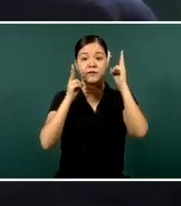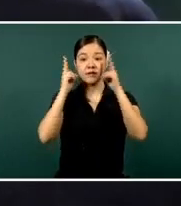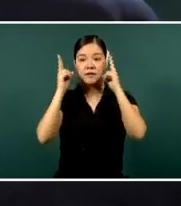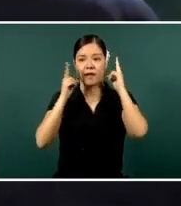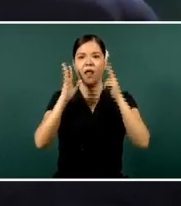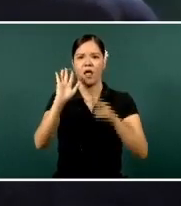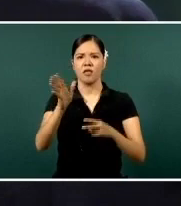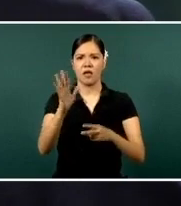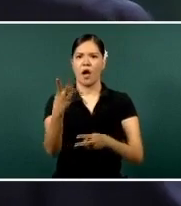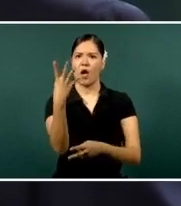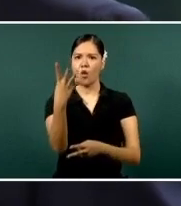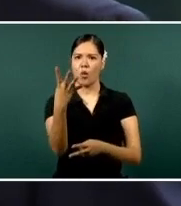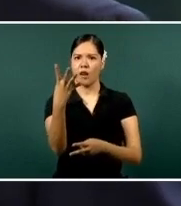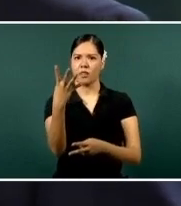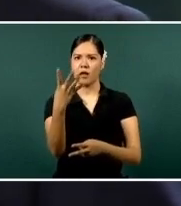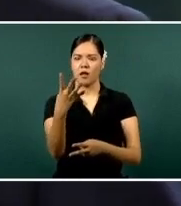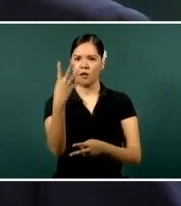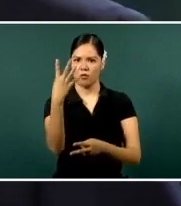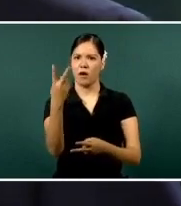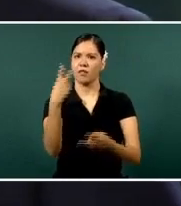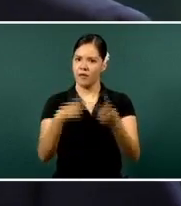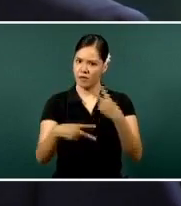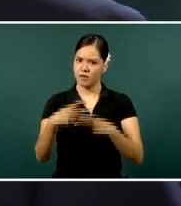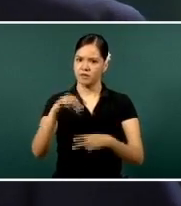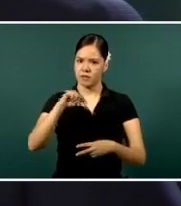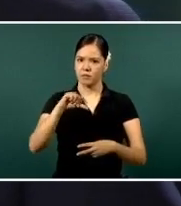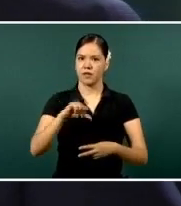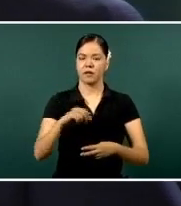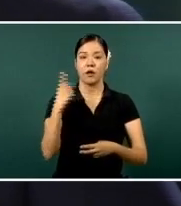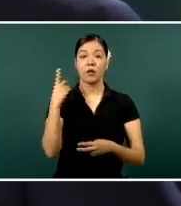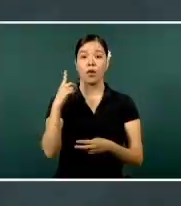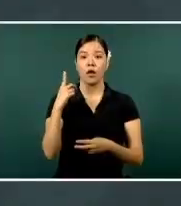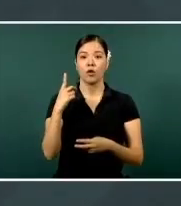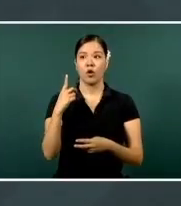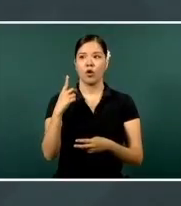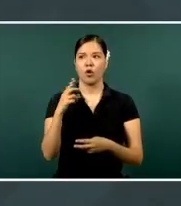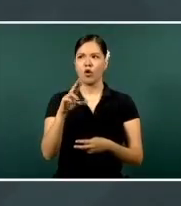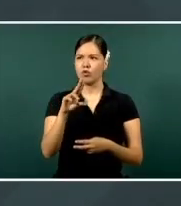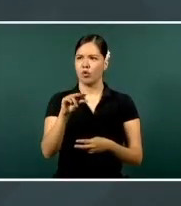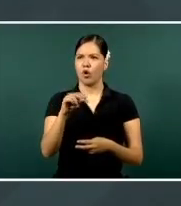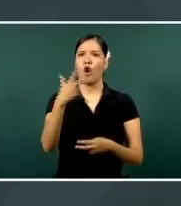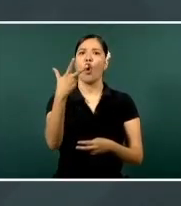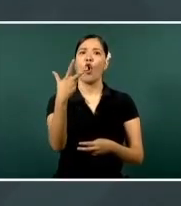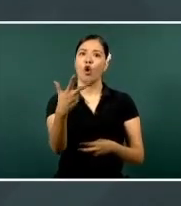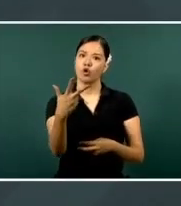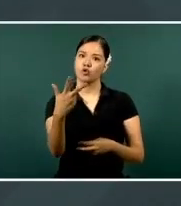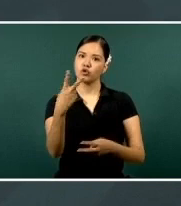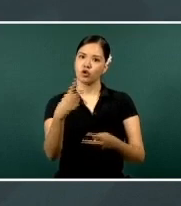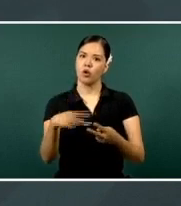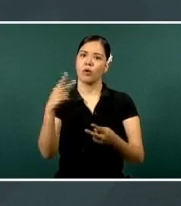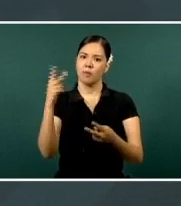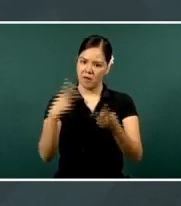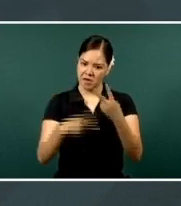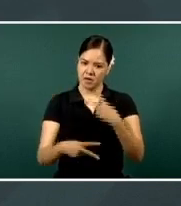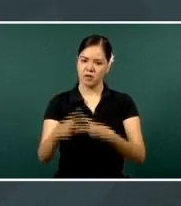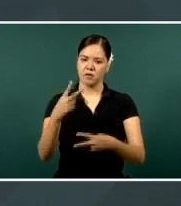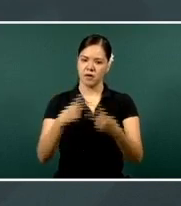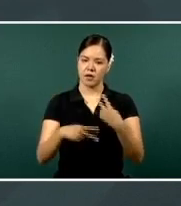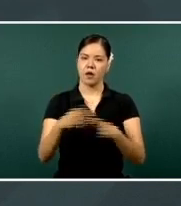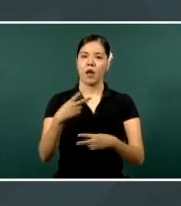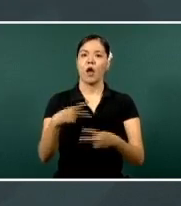ocasión que estoy en Durango en 8 meses, he venido